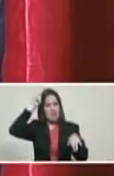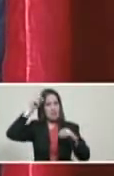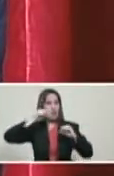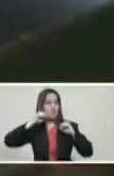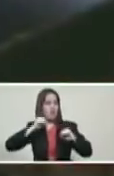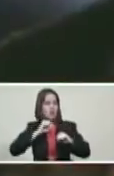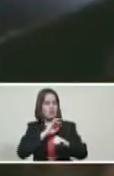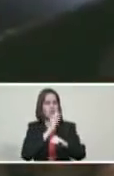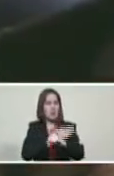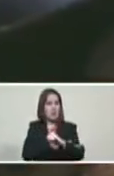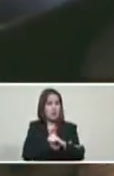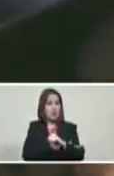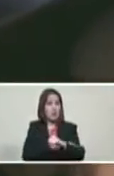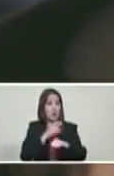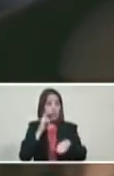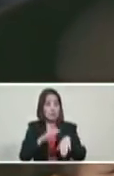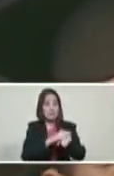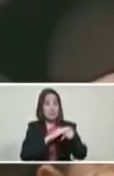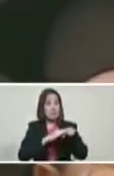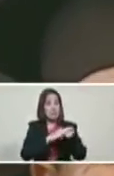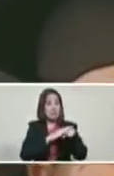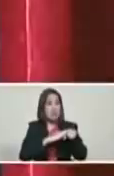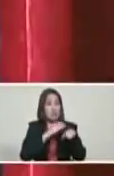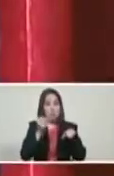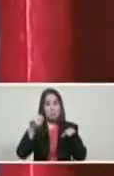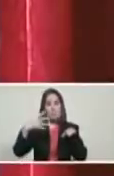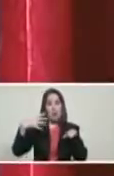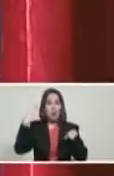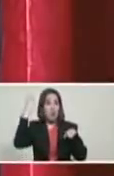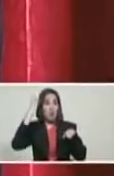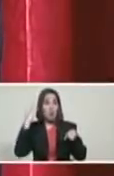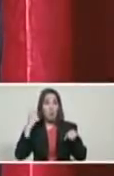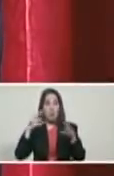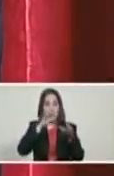bastante, miren. Y aquí también hay de blanco, europeo.